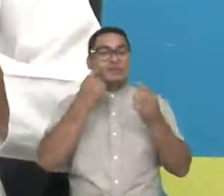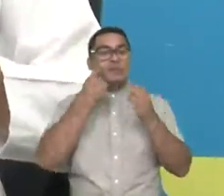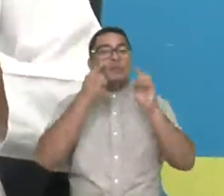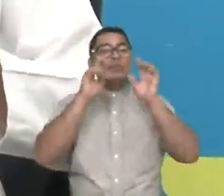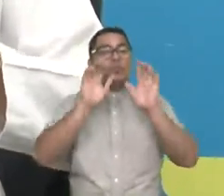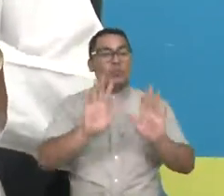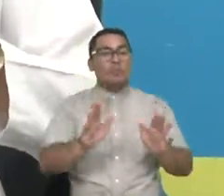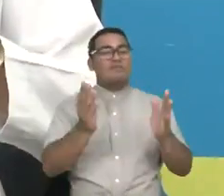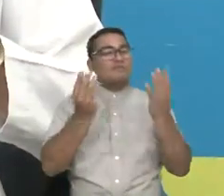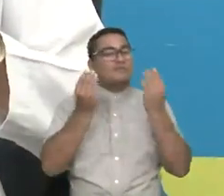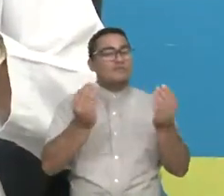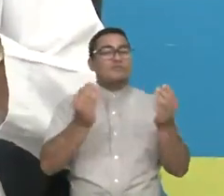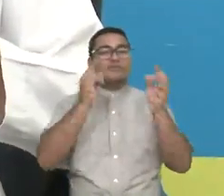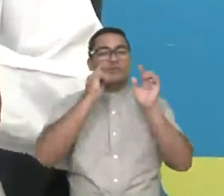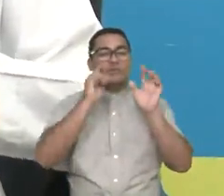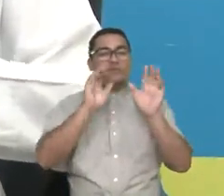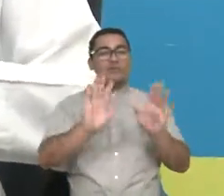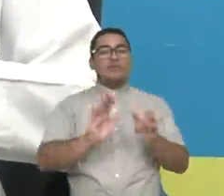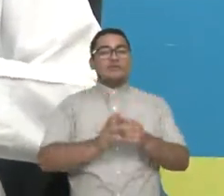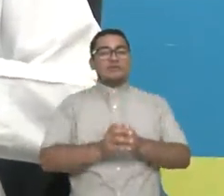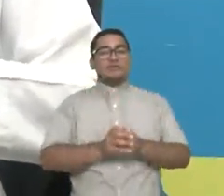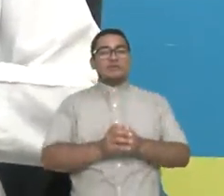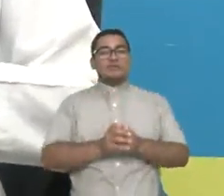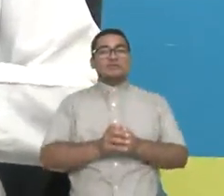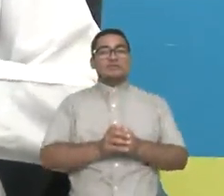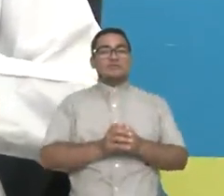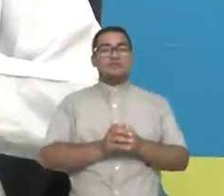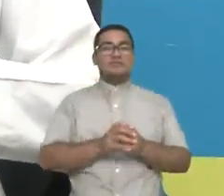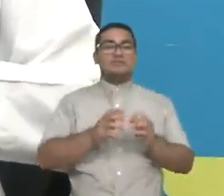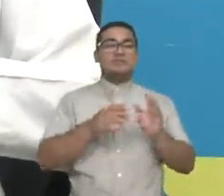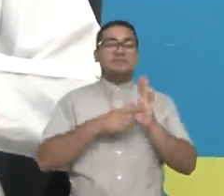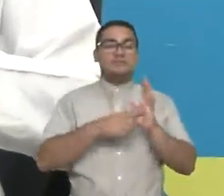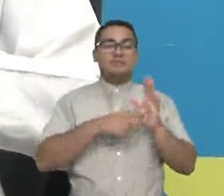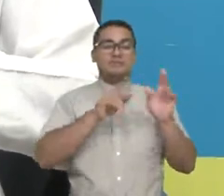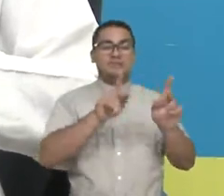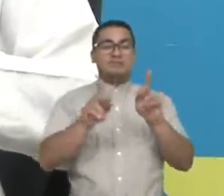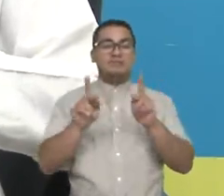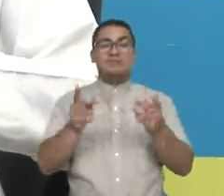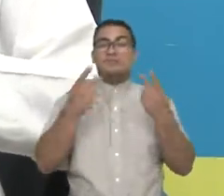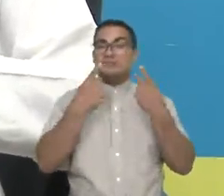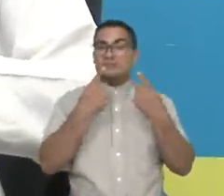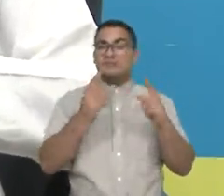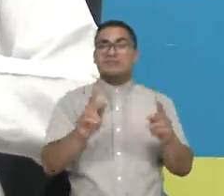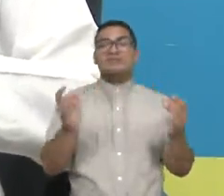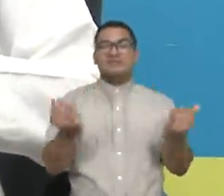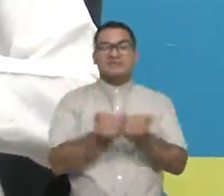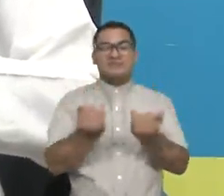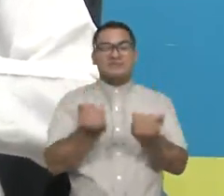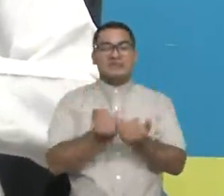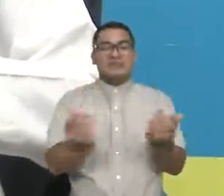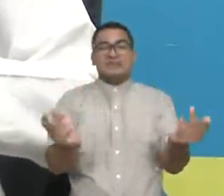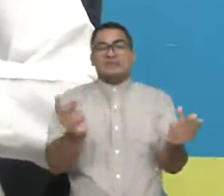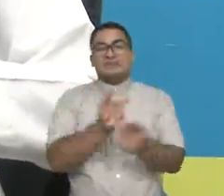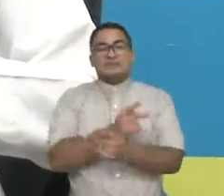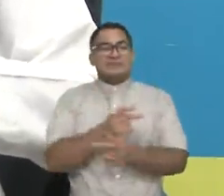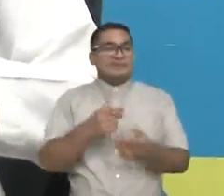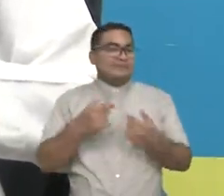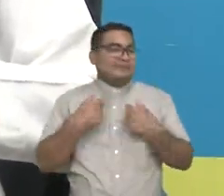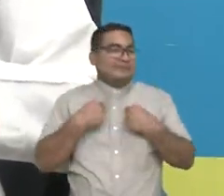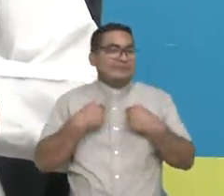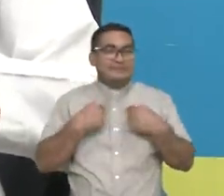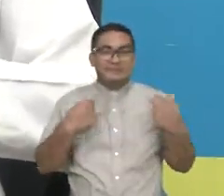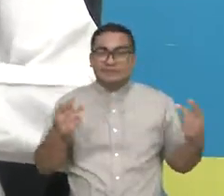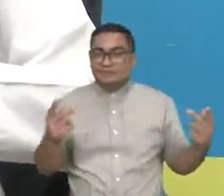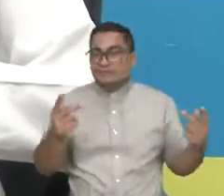veces nosotros minimizamos algunas situaciones que están pasando, pero a veces las exageramos. Llegamos a unos